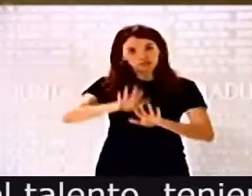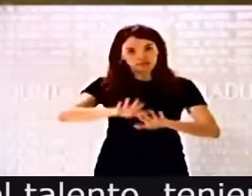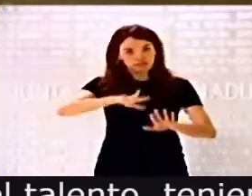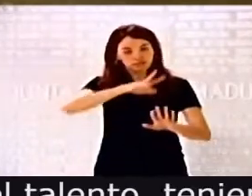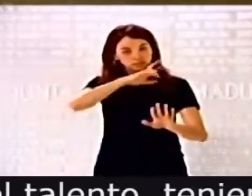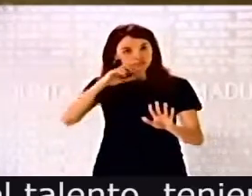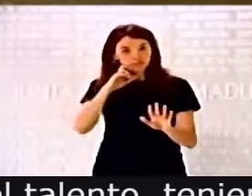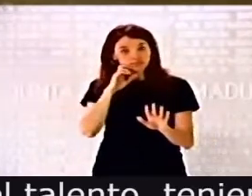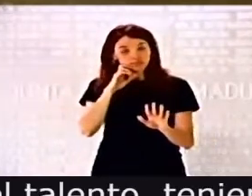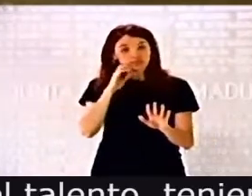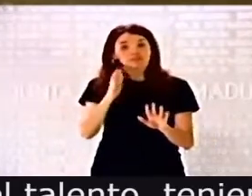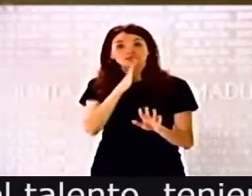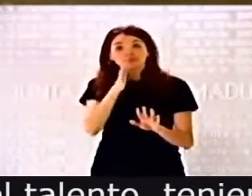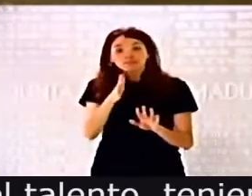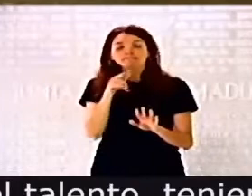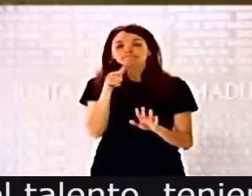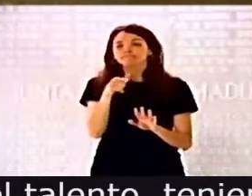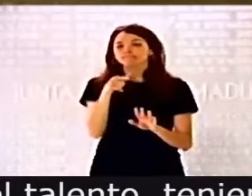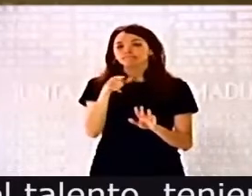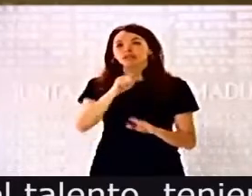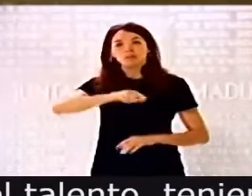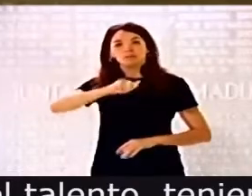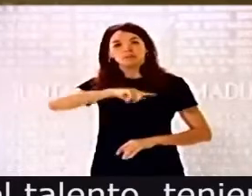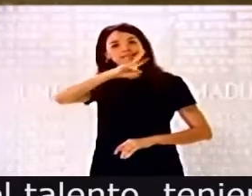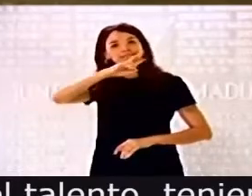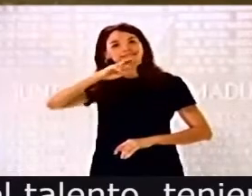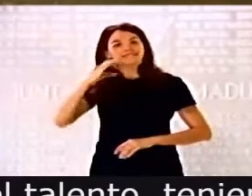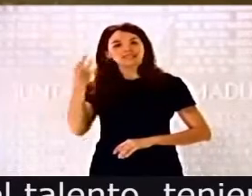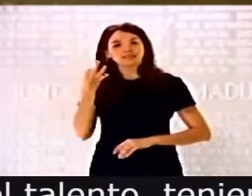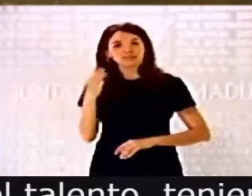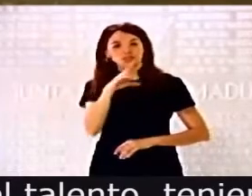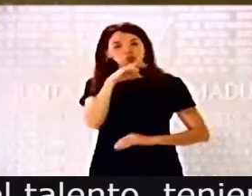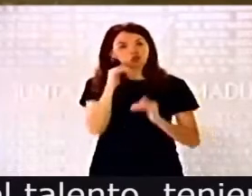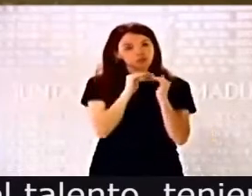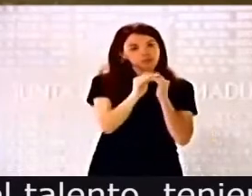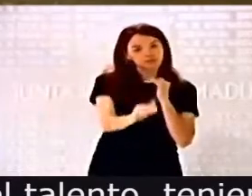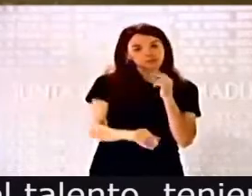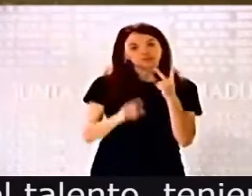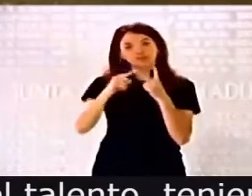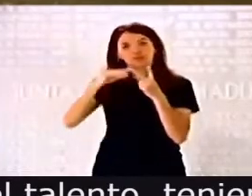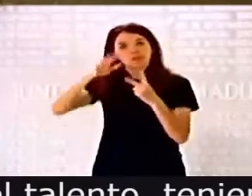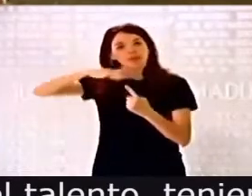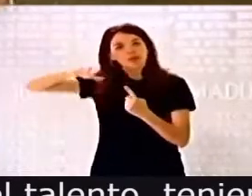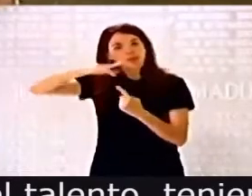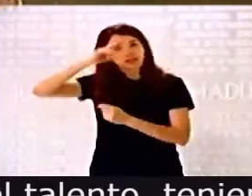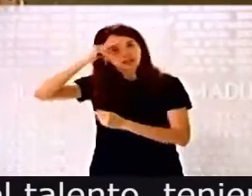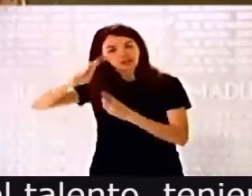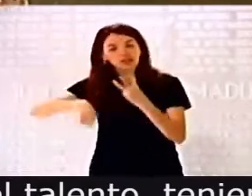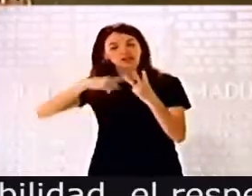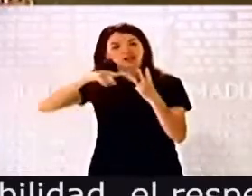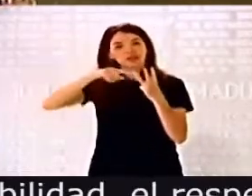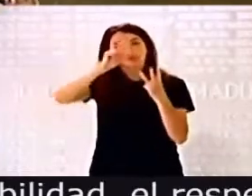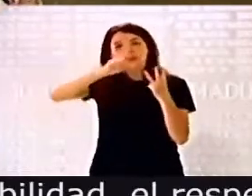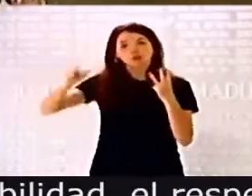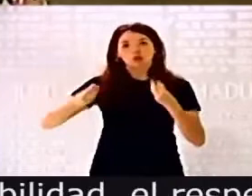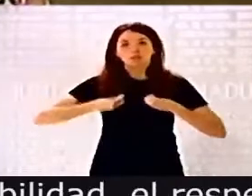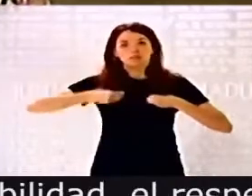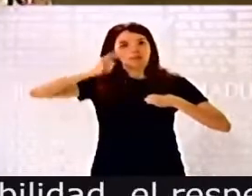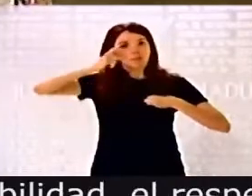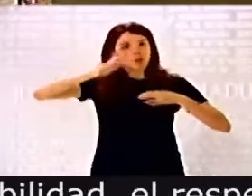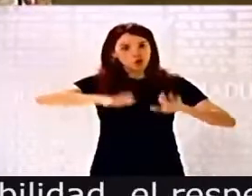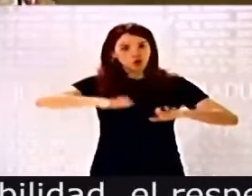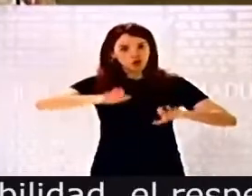pilares fundamentales la sostenibilidad, el respeto al medio ambiente y la fijación de la población al territorio,